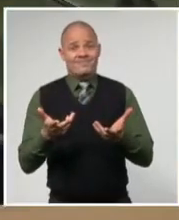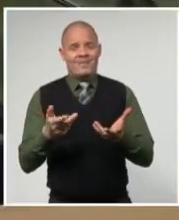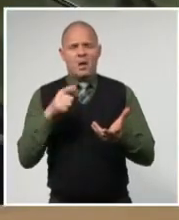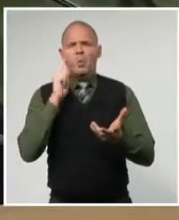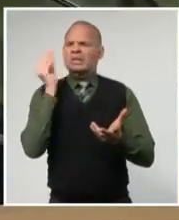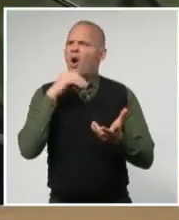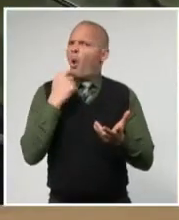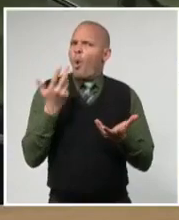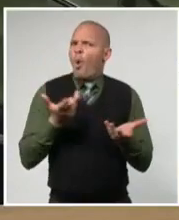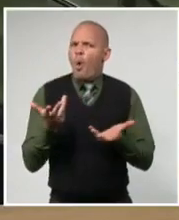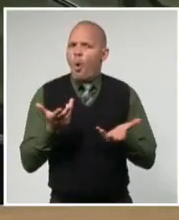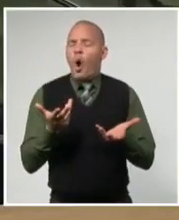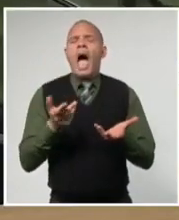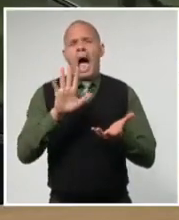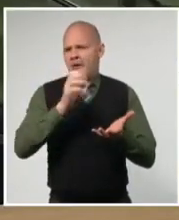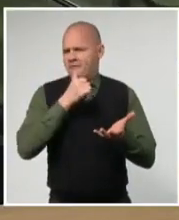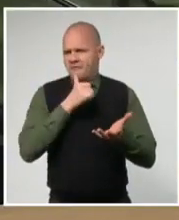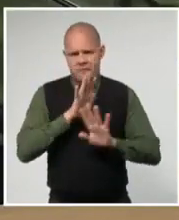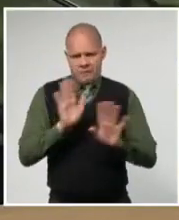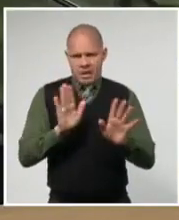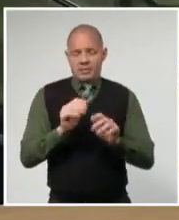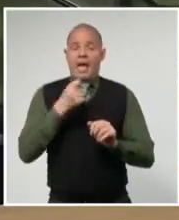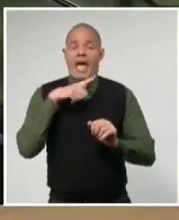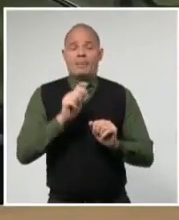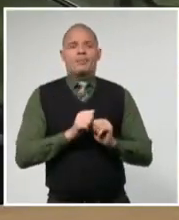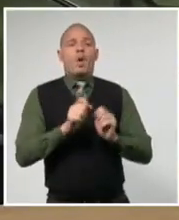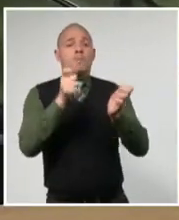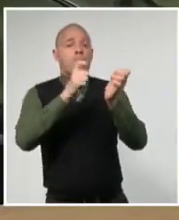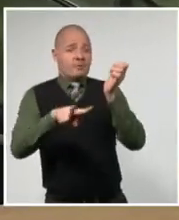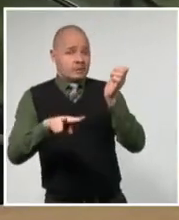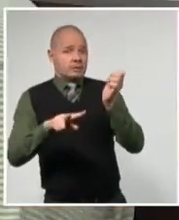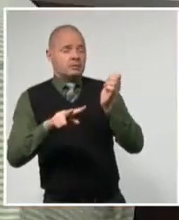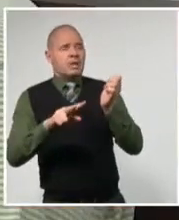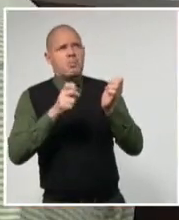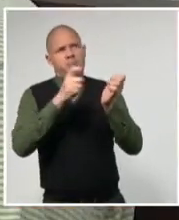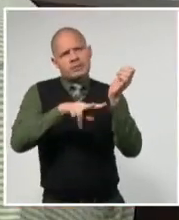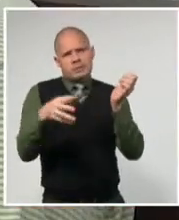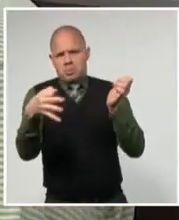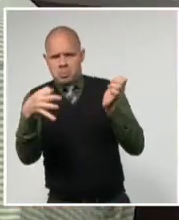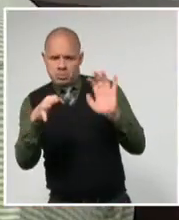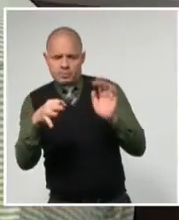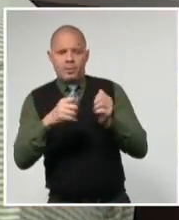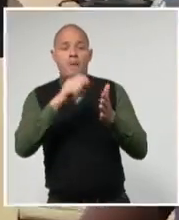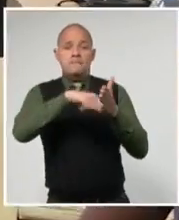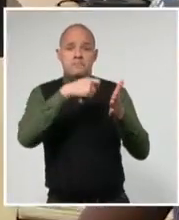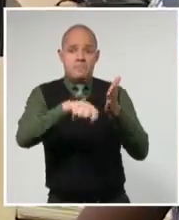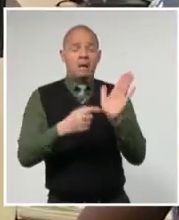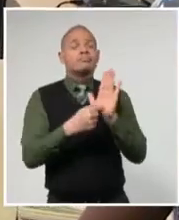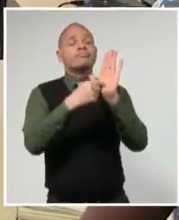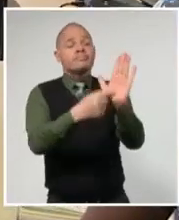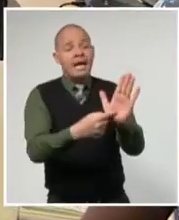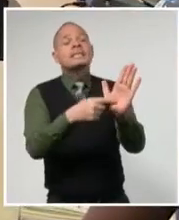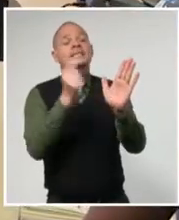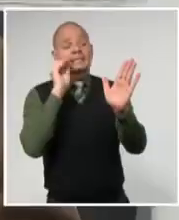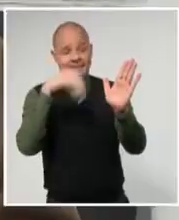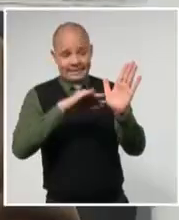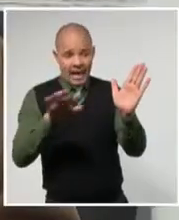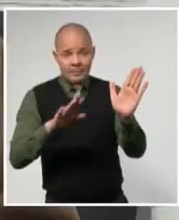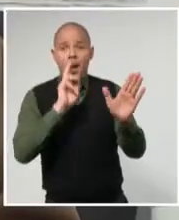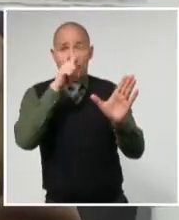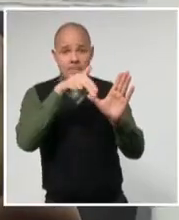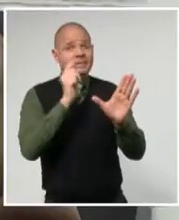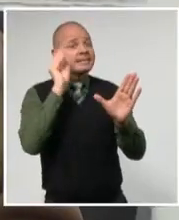cuenta la energía entregada a una provincia o municipio determinado y su facturación eléctrica.